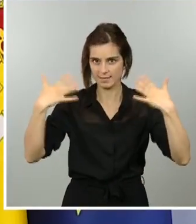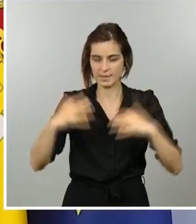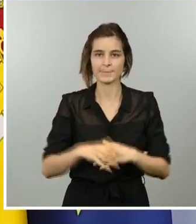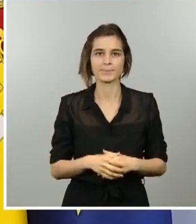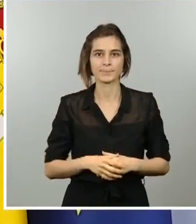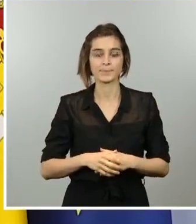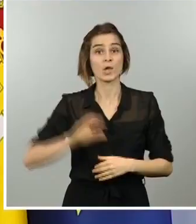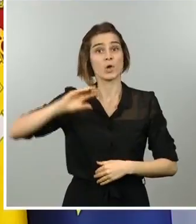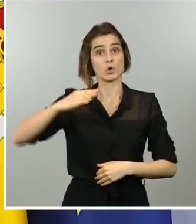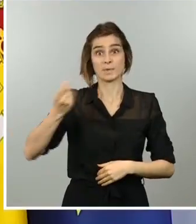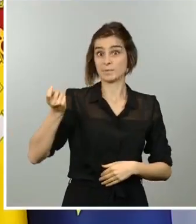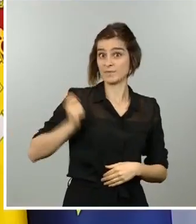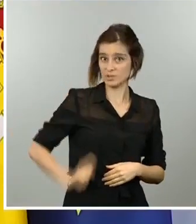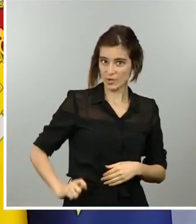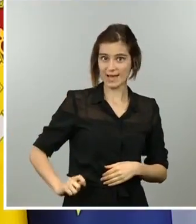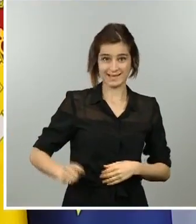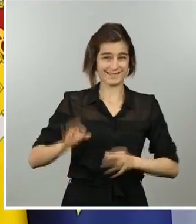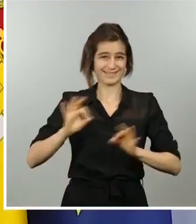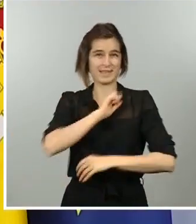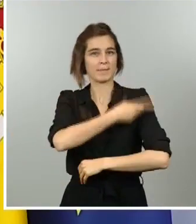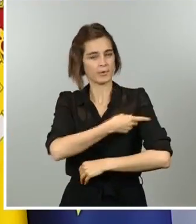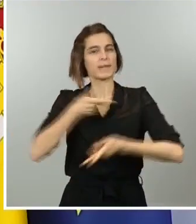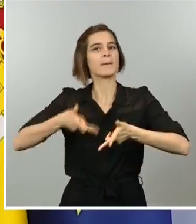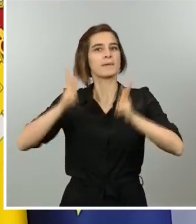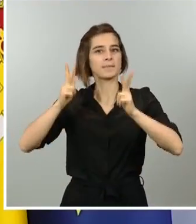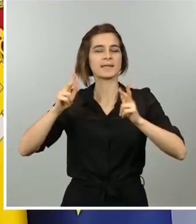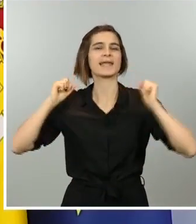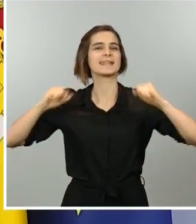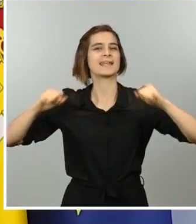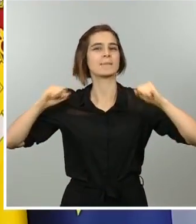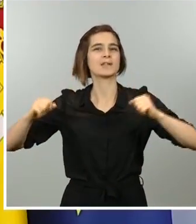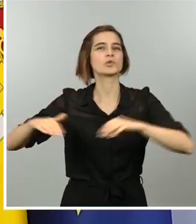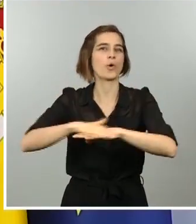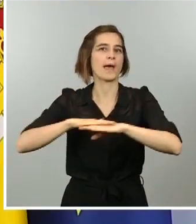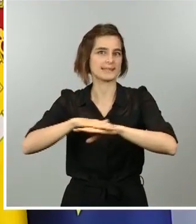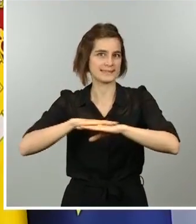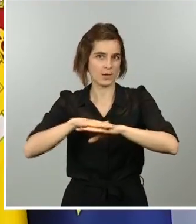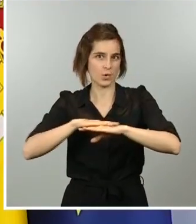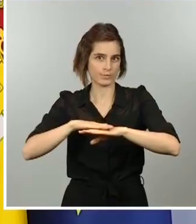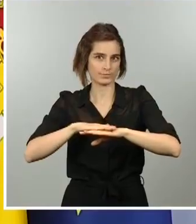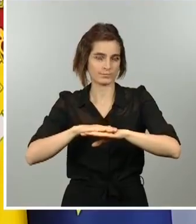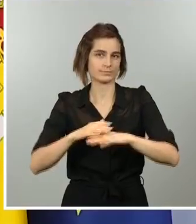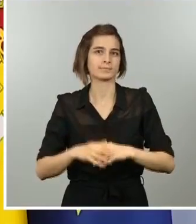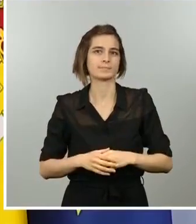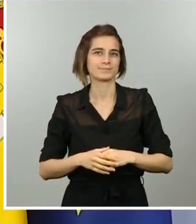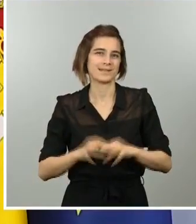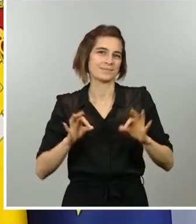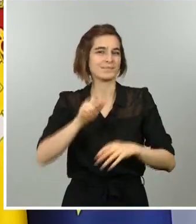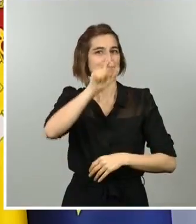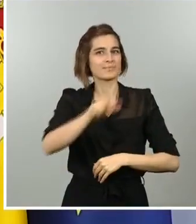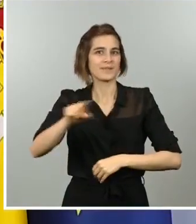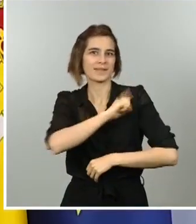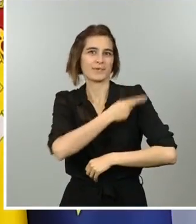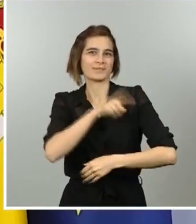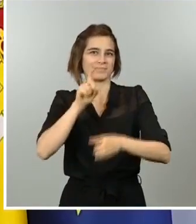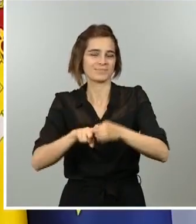el entrenamiento que se llama de carácter básico para los deportistas, insisto, que pertenecen a ligas profesionales.